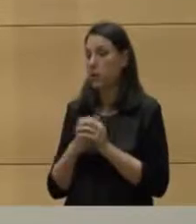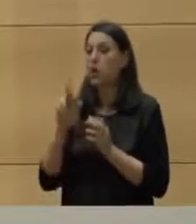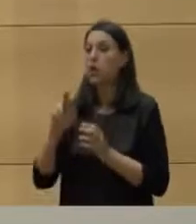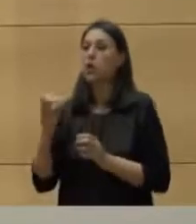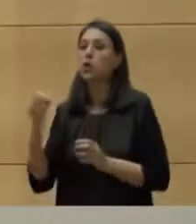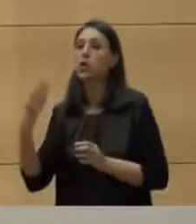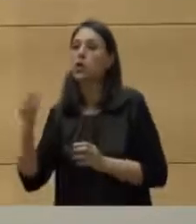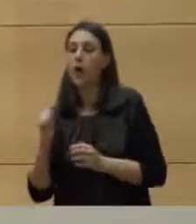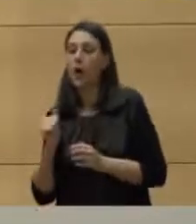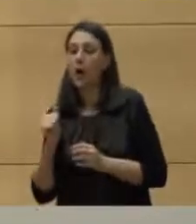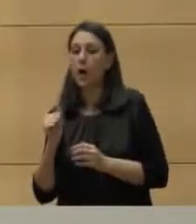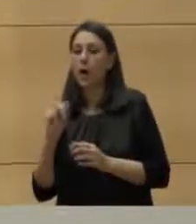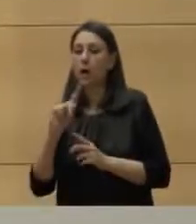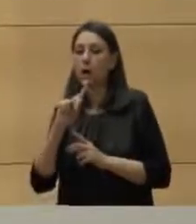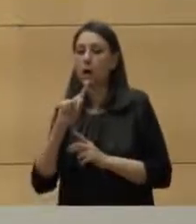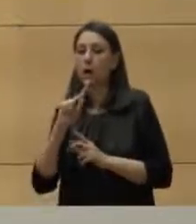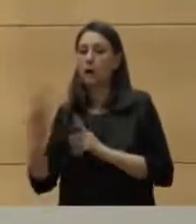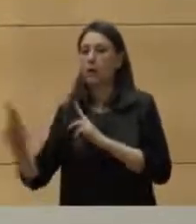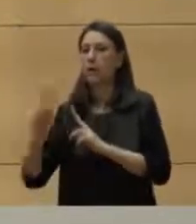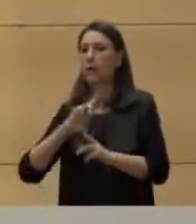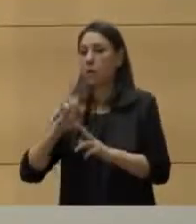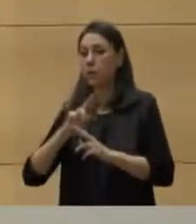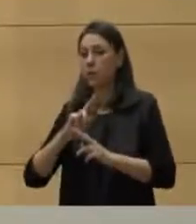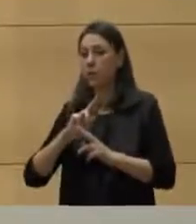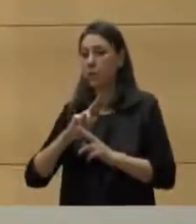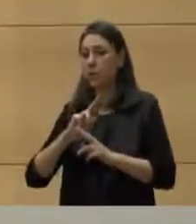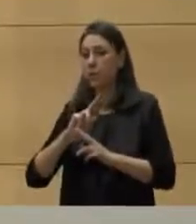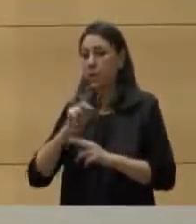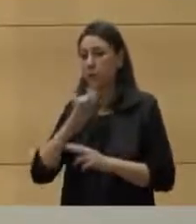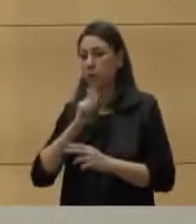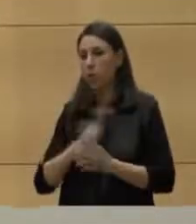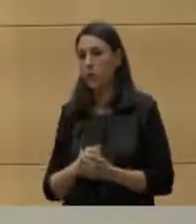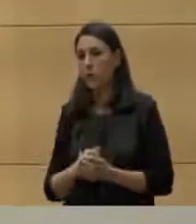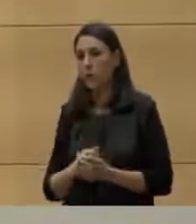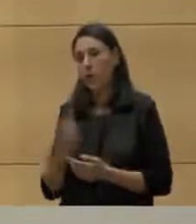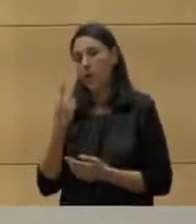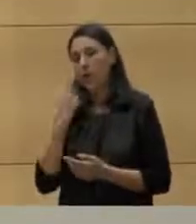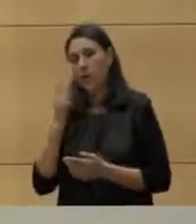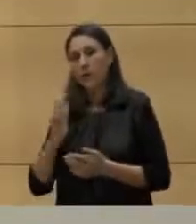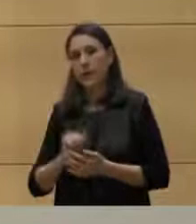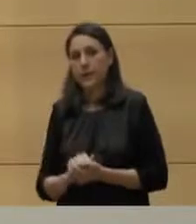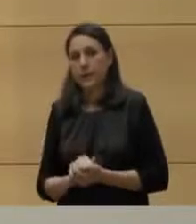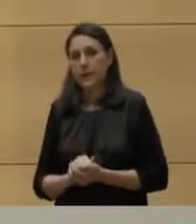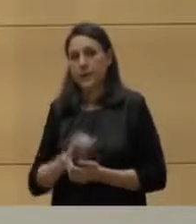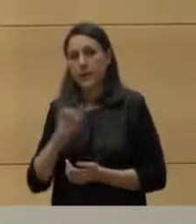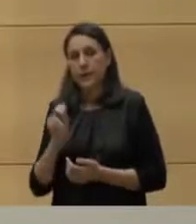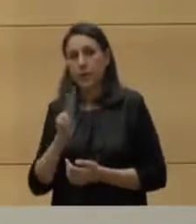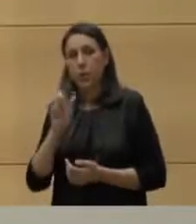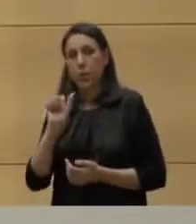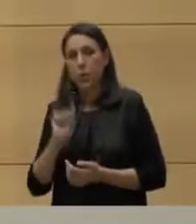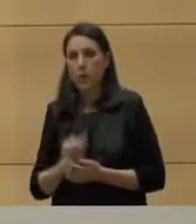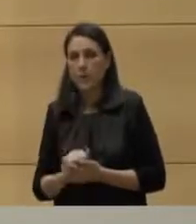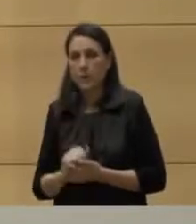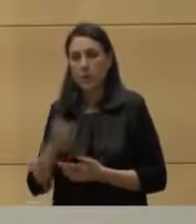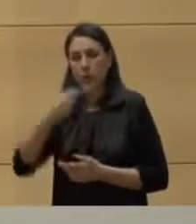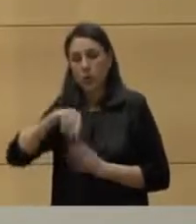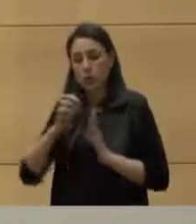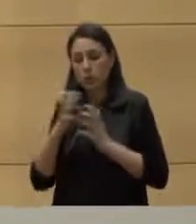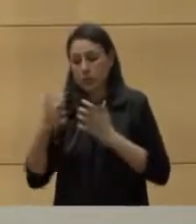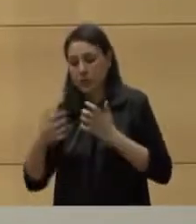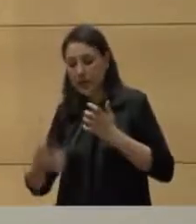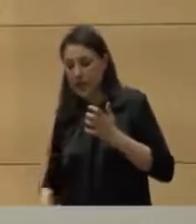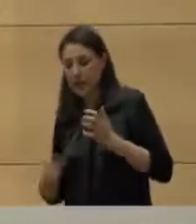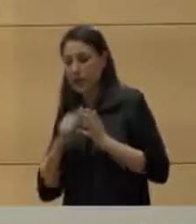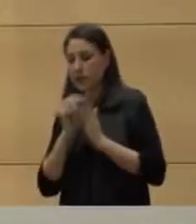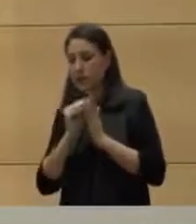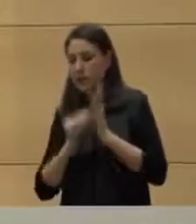Roca no hay que olvidarla nunca. Verá usted, Julia, nosotros redactamos esto, la